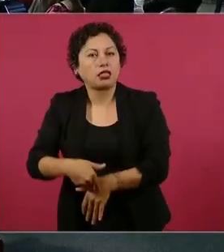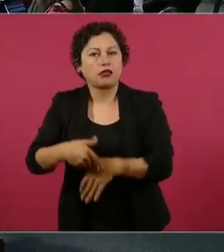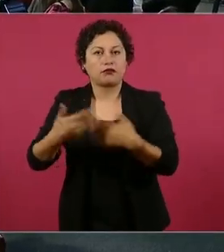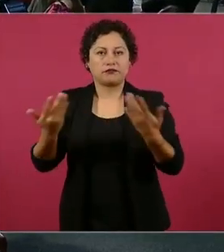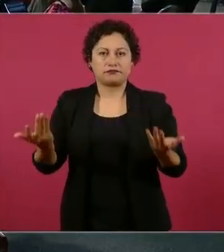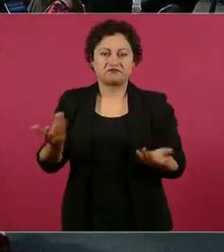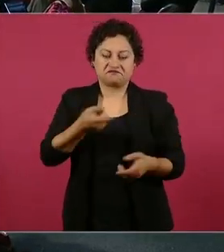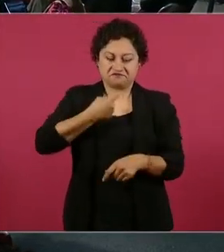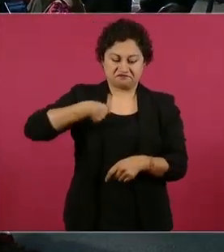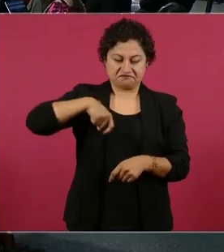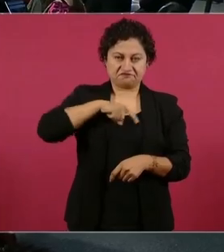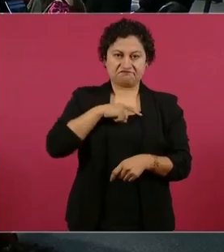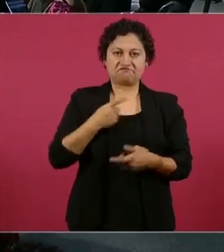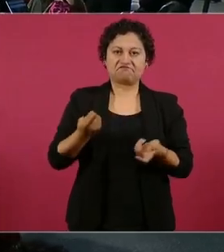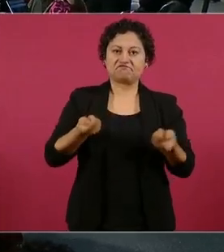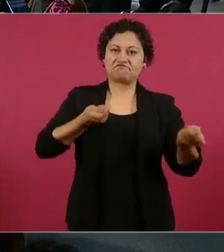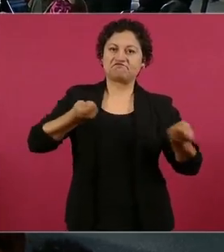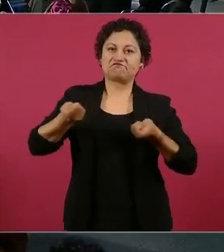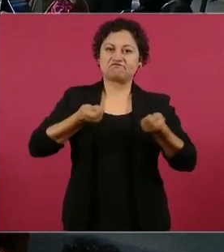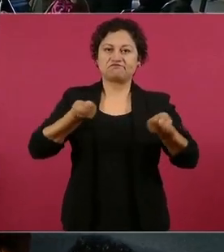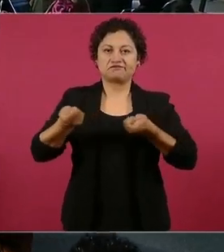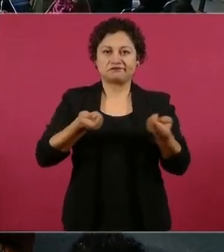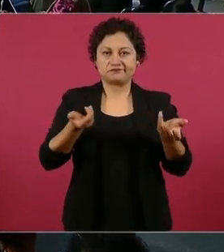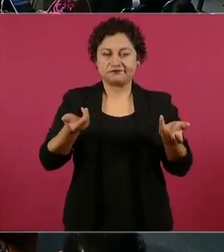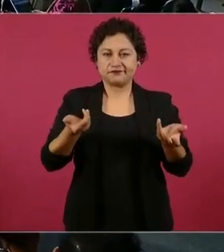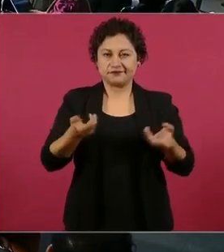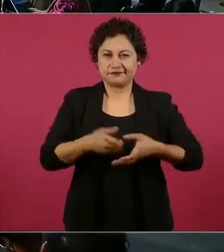nuestras anchas,